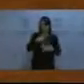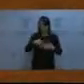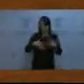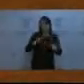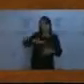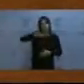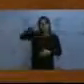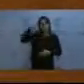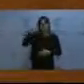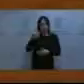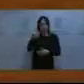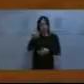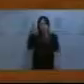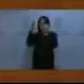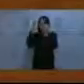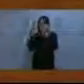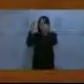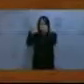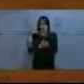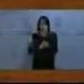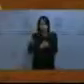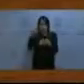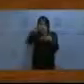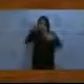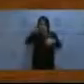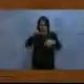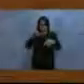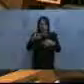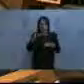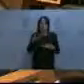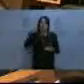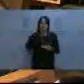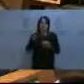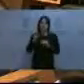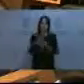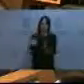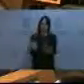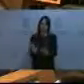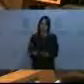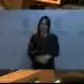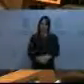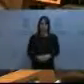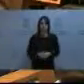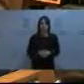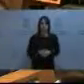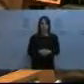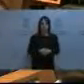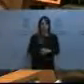recuperan el sentido común y se curan de su soberbia. Nada más y muchas gracias.